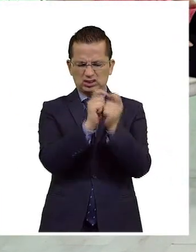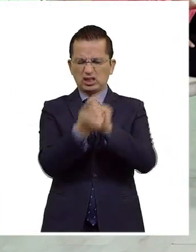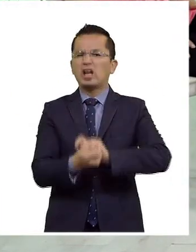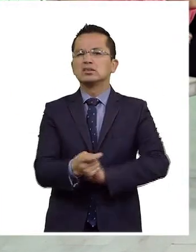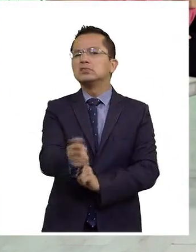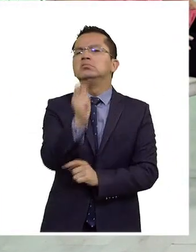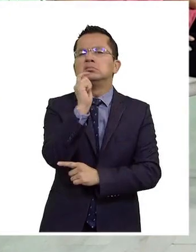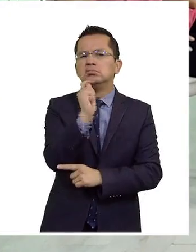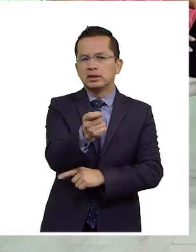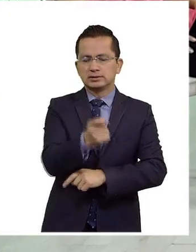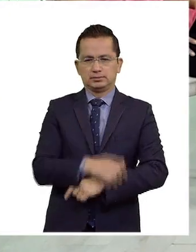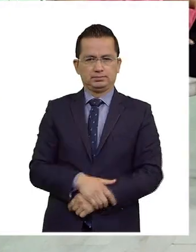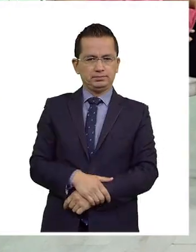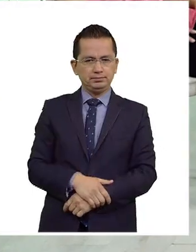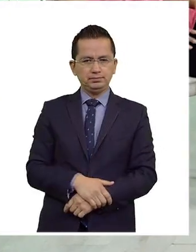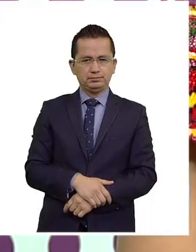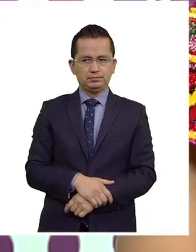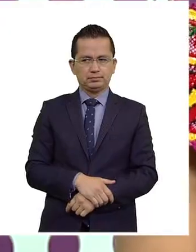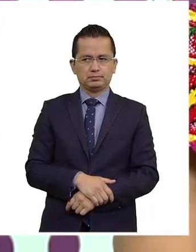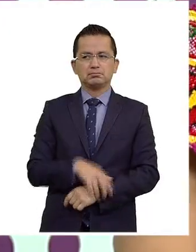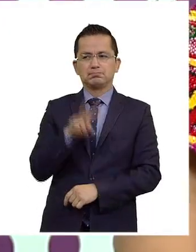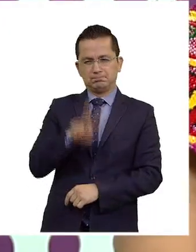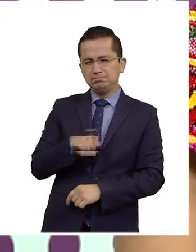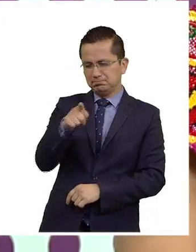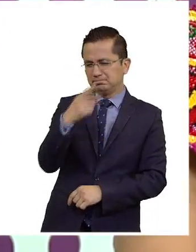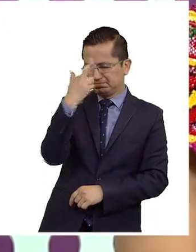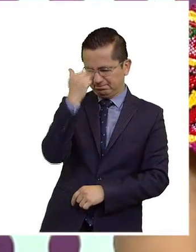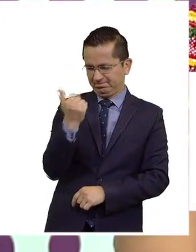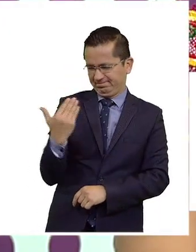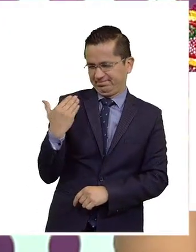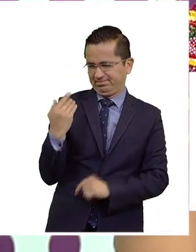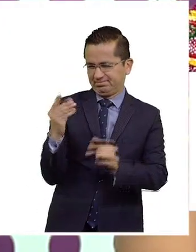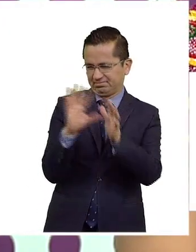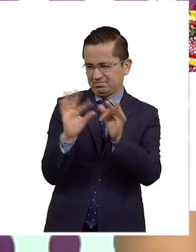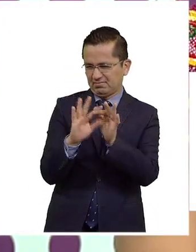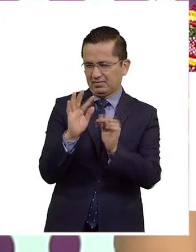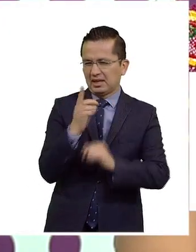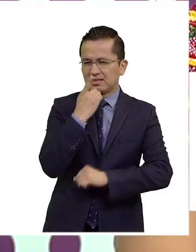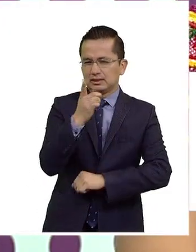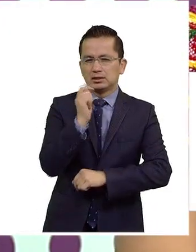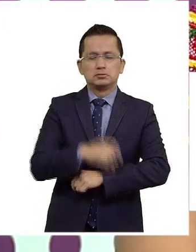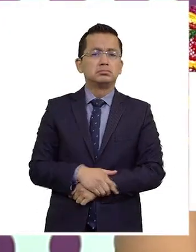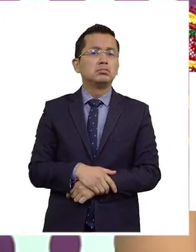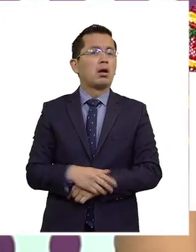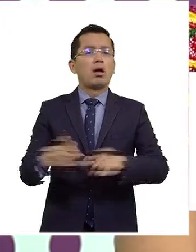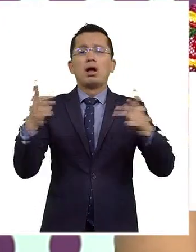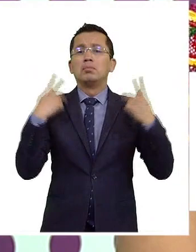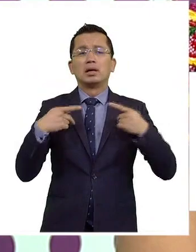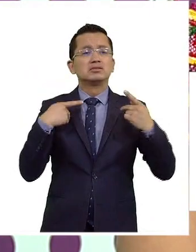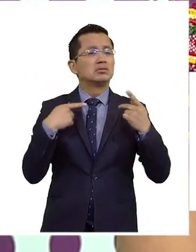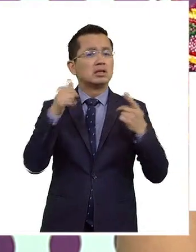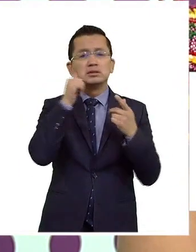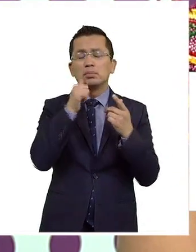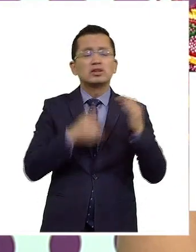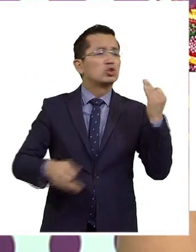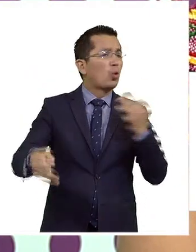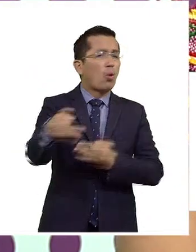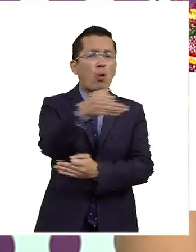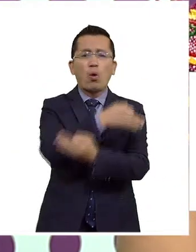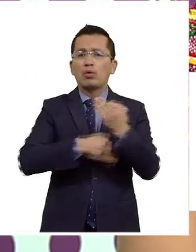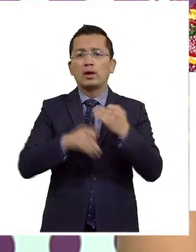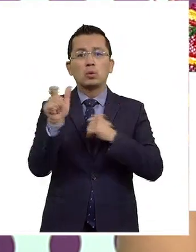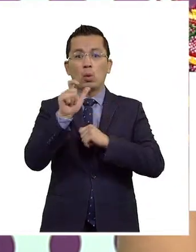Pues, como decías al inicio, a todas las personas, desde el momento en el que nacemos, a veces